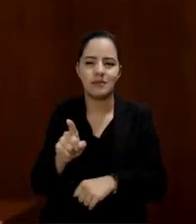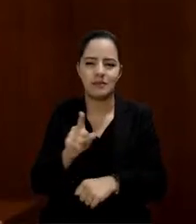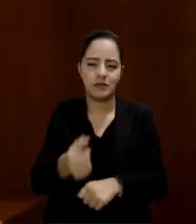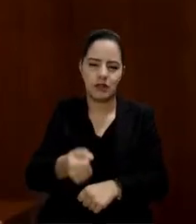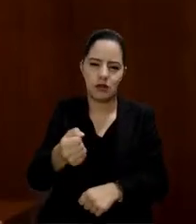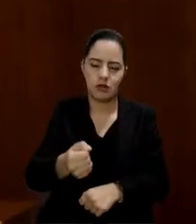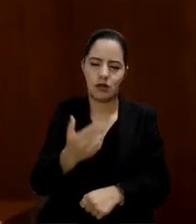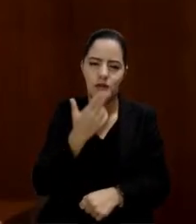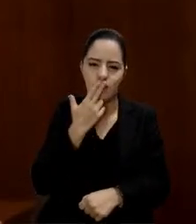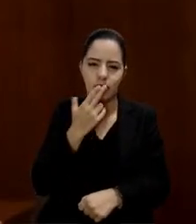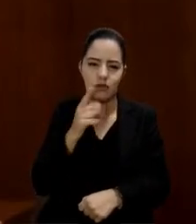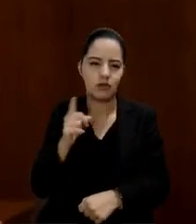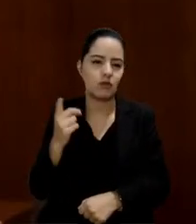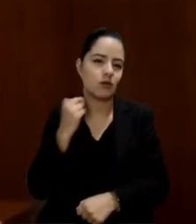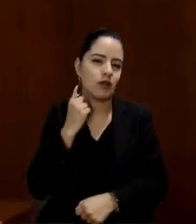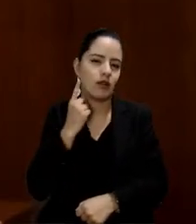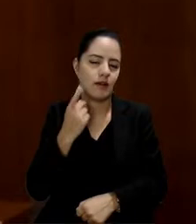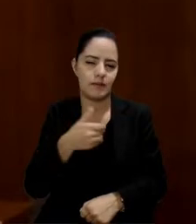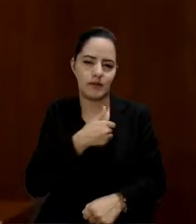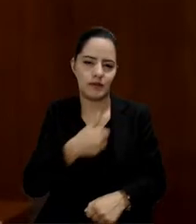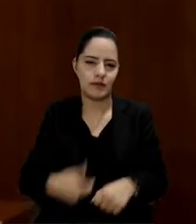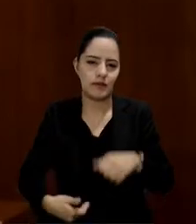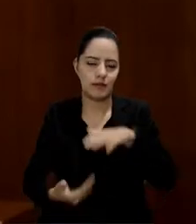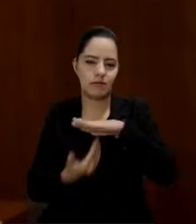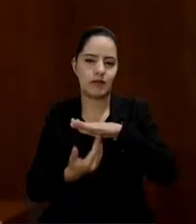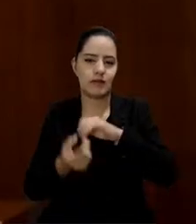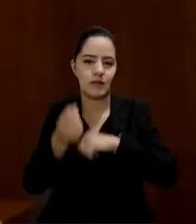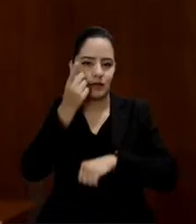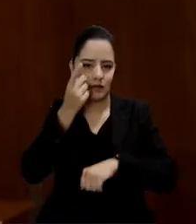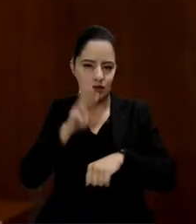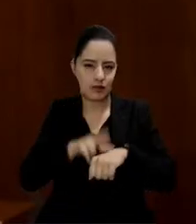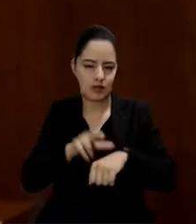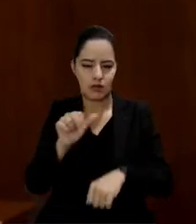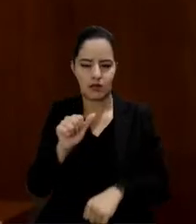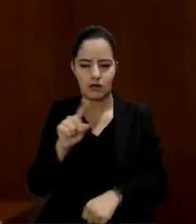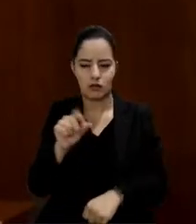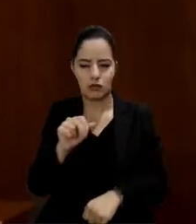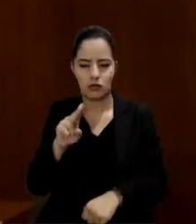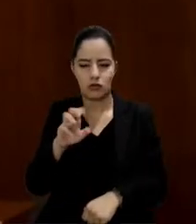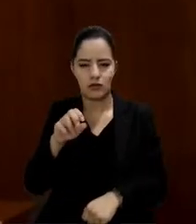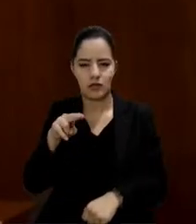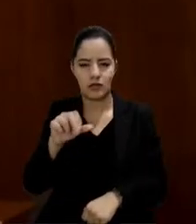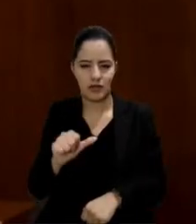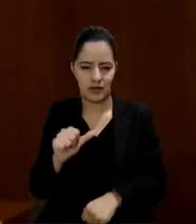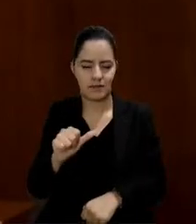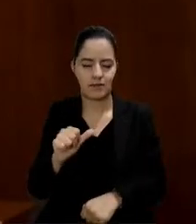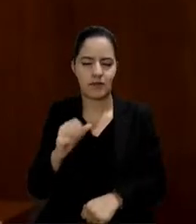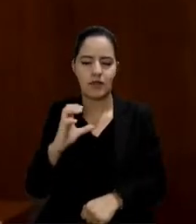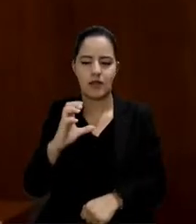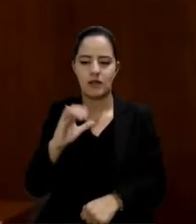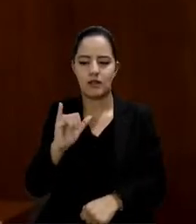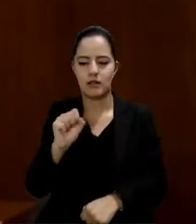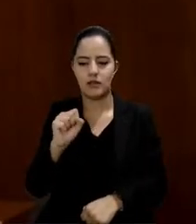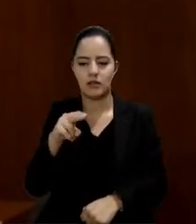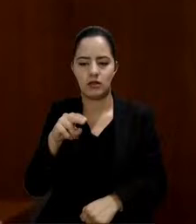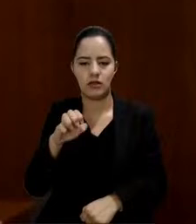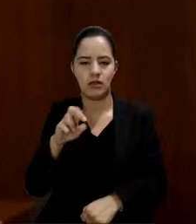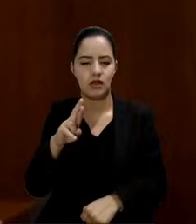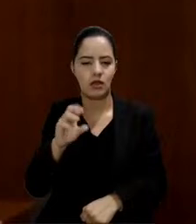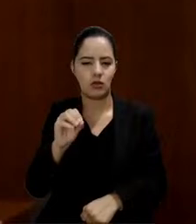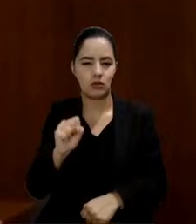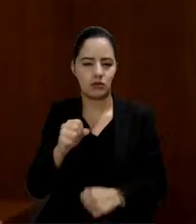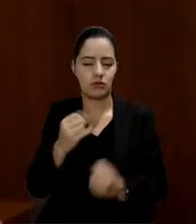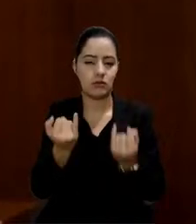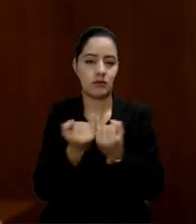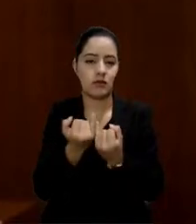Cos, presidenta de la mesa directiva de esta legislatura del Estado Libre y Soberano de México, y a cada uno de sus integrantes.